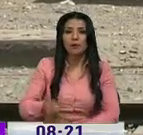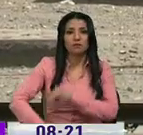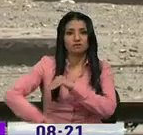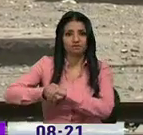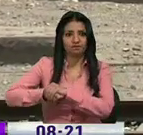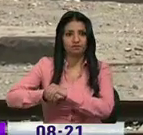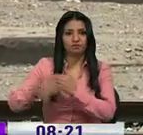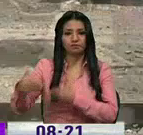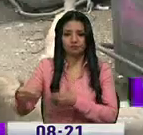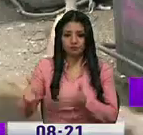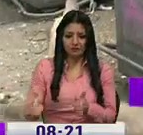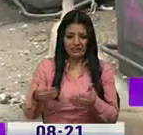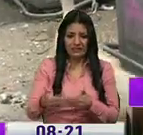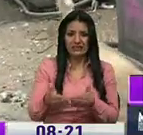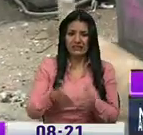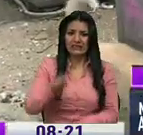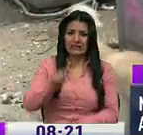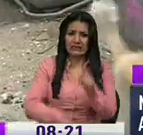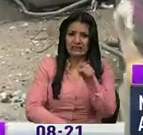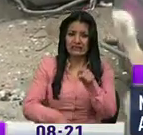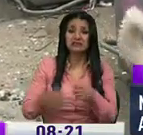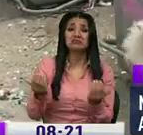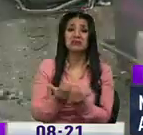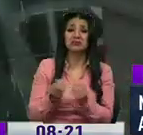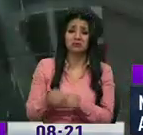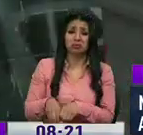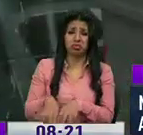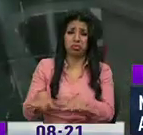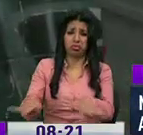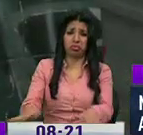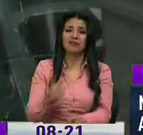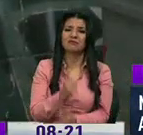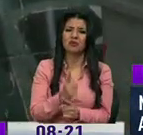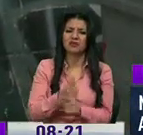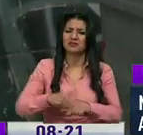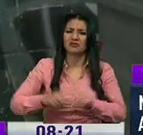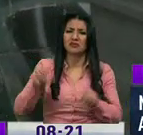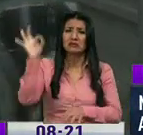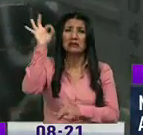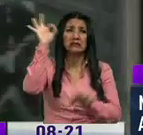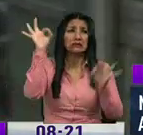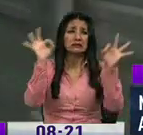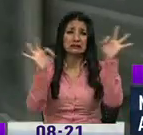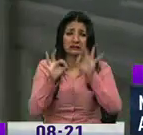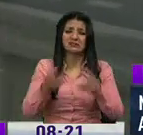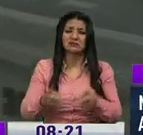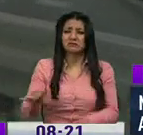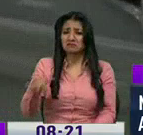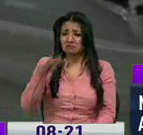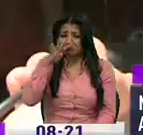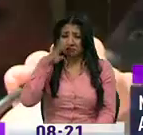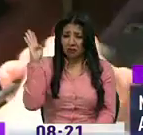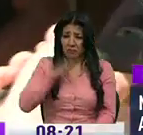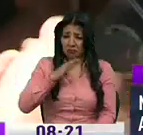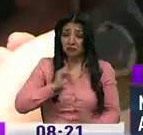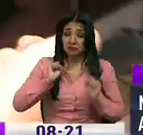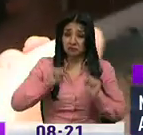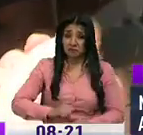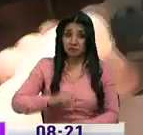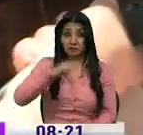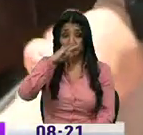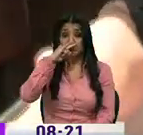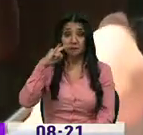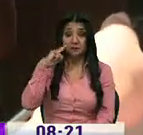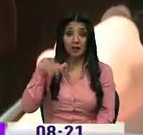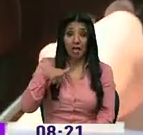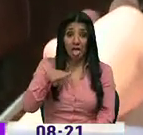de los contenedores, mucha basura se desperdiga en la zona, lo cual atrae muchos mosquitos y existen olores fétidos. Y los niños salen y